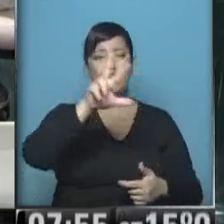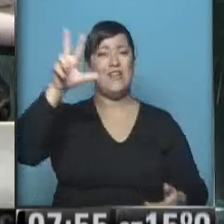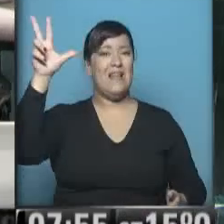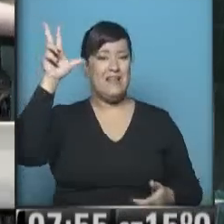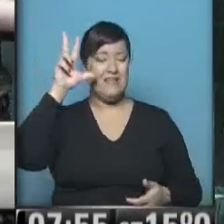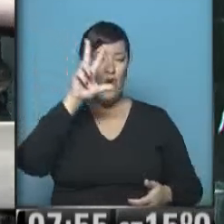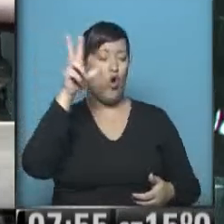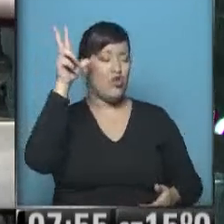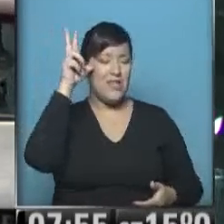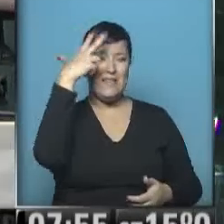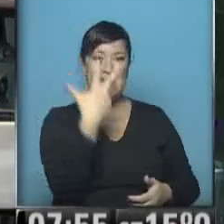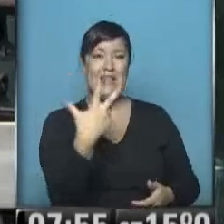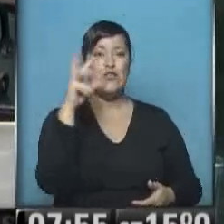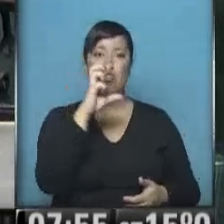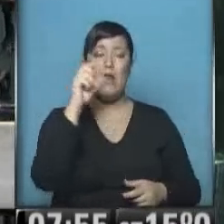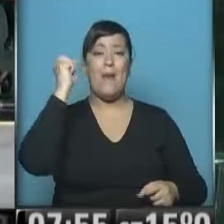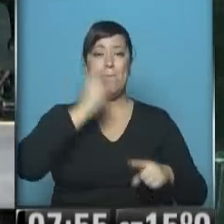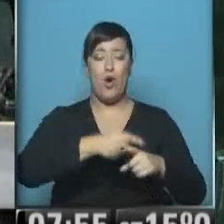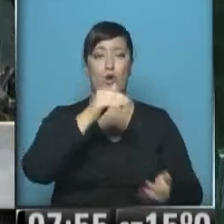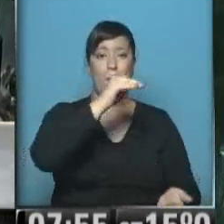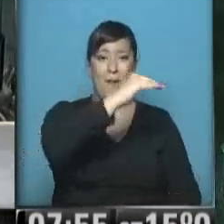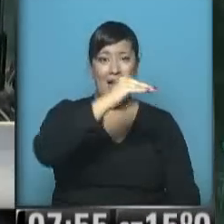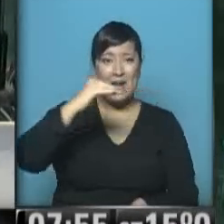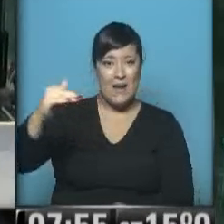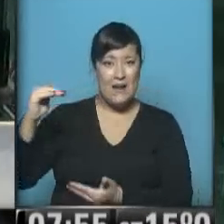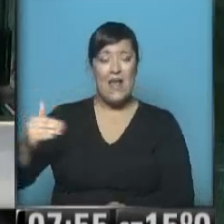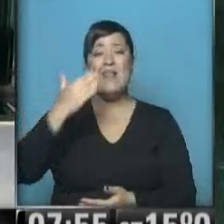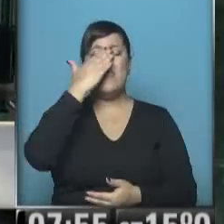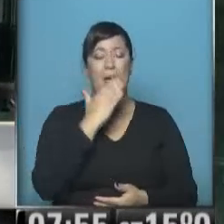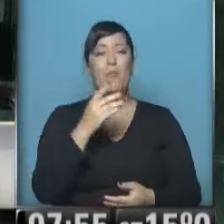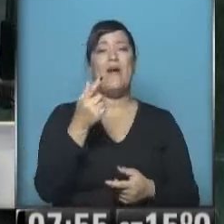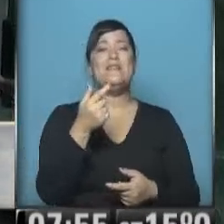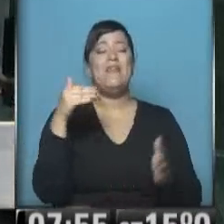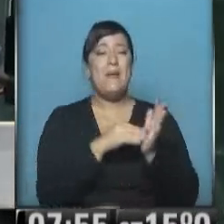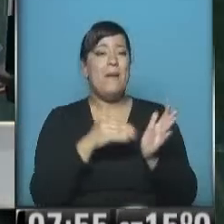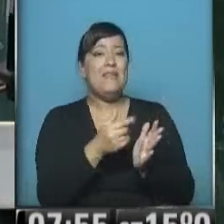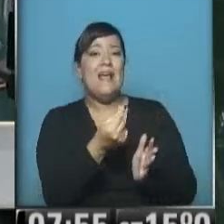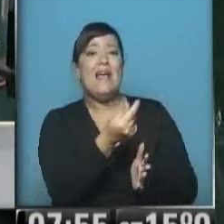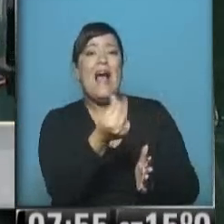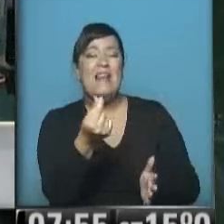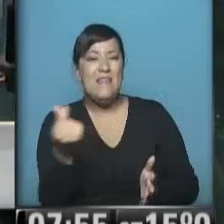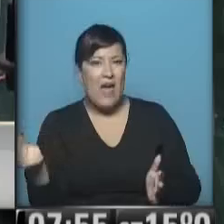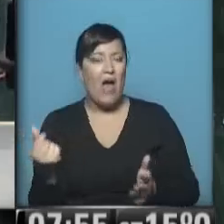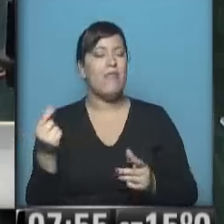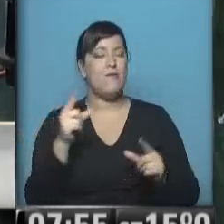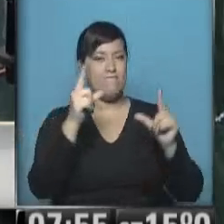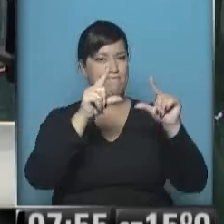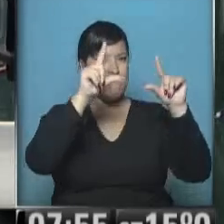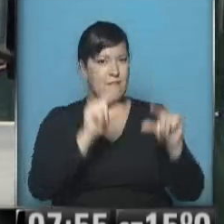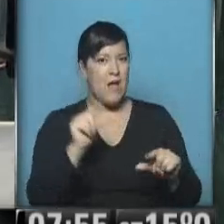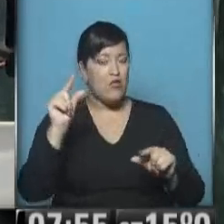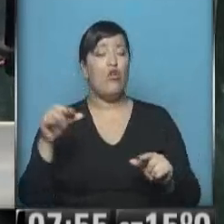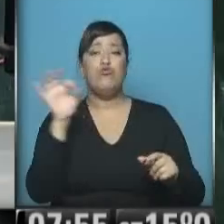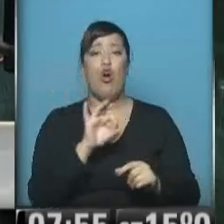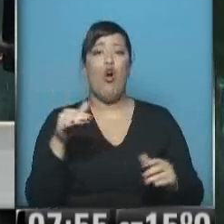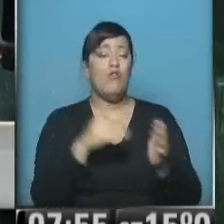barril después de los 83 hay un descuento de acuerdo a la calidad del del producto eh de cada una de las cuencas o cada uno